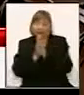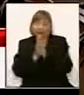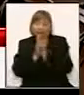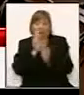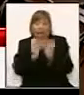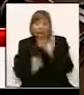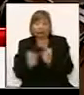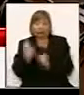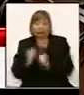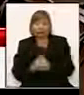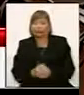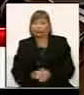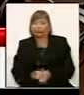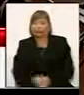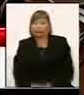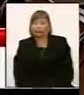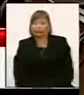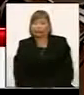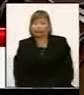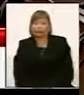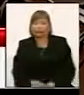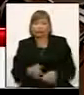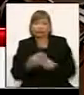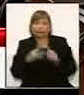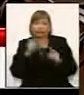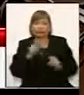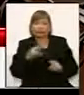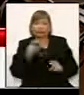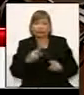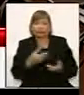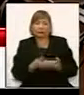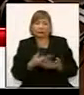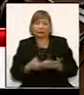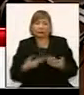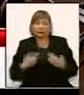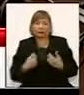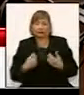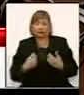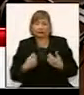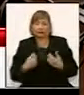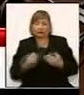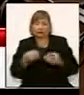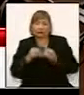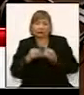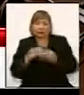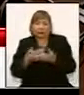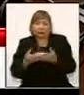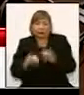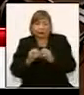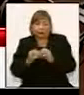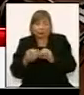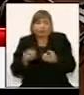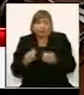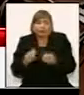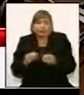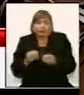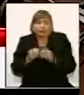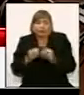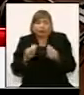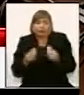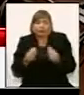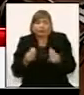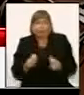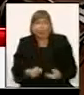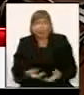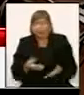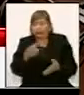¿no?, pero necesitamos que esto se arribe en una solución. ¿Cómo?